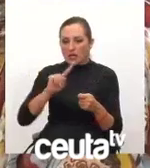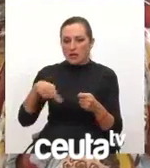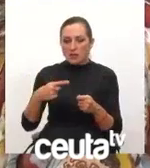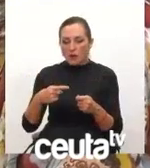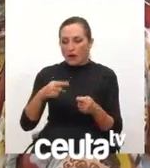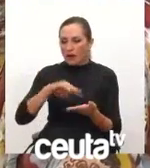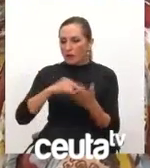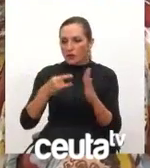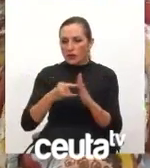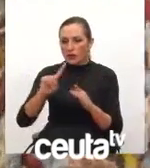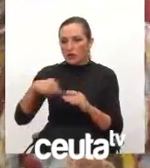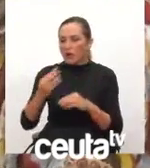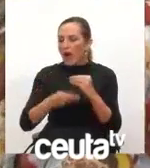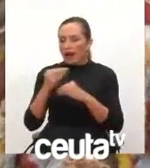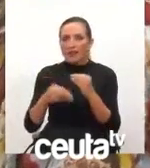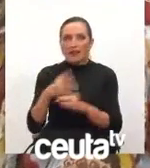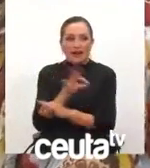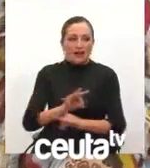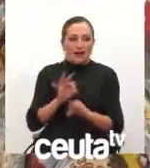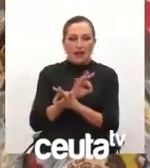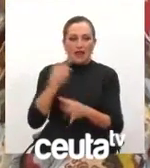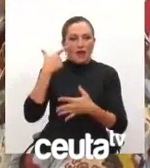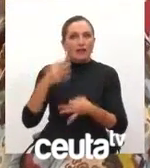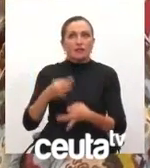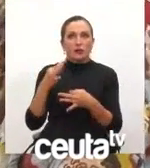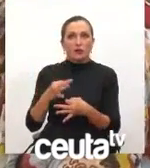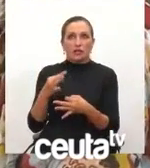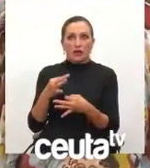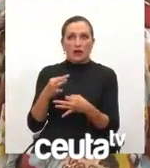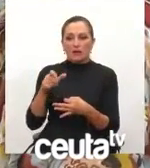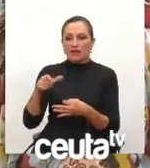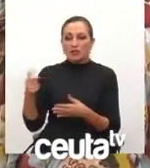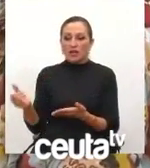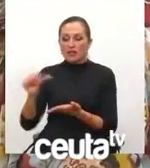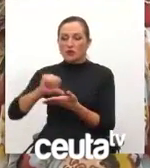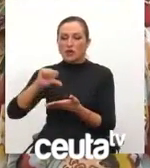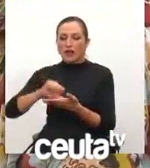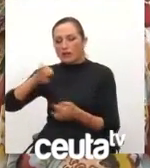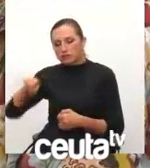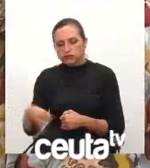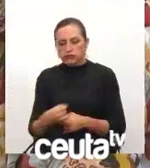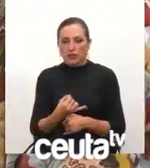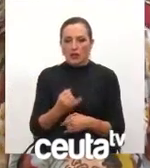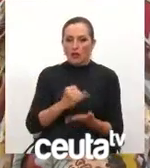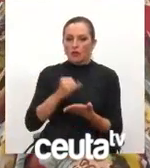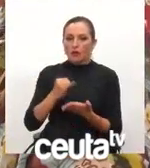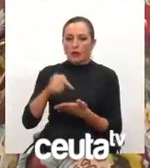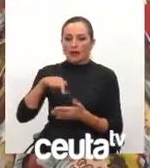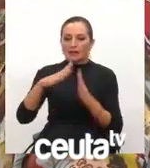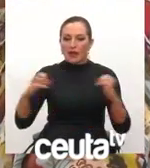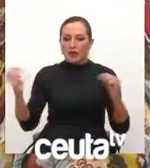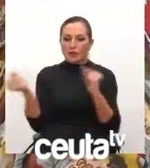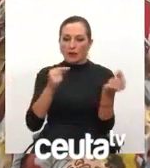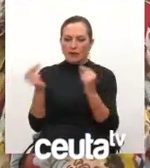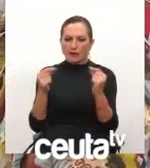ejecutáis. Y le puedo asegurar que los ciudadanos ya están cansados de comprobar cómo en este salón de pleno se aprueban